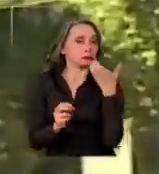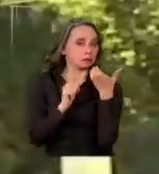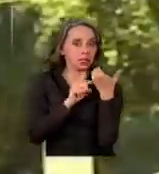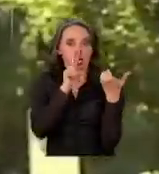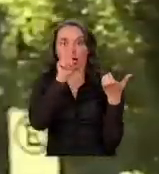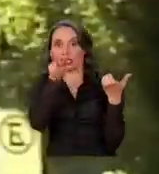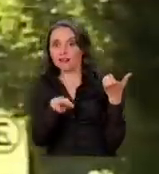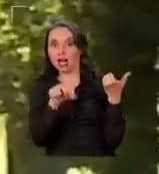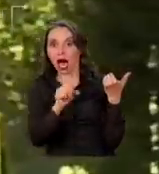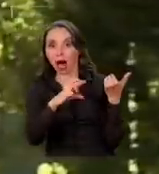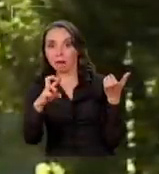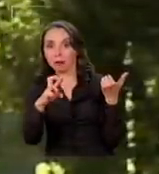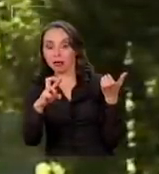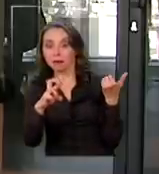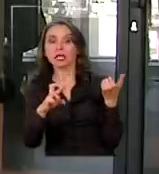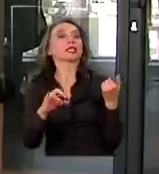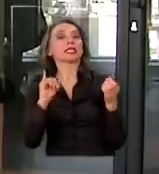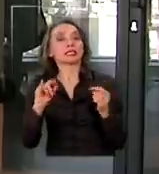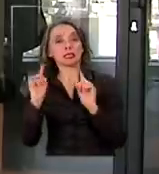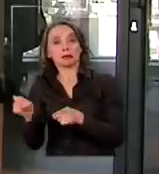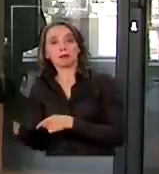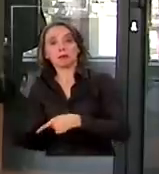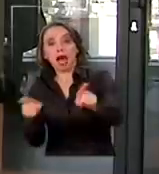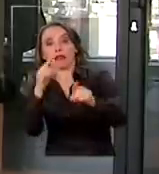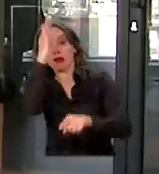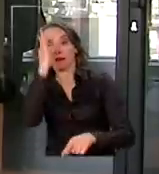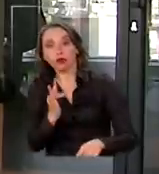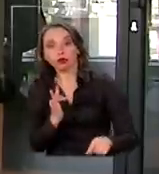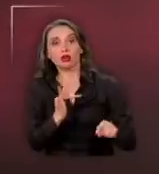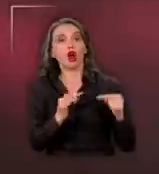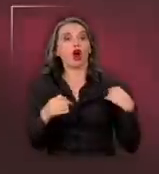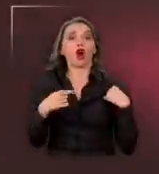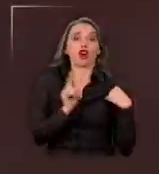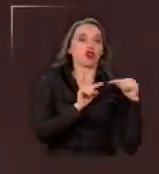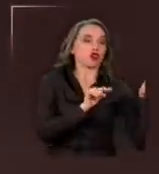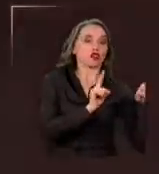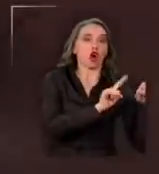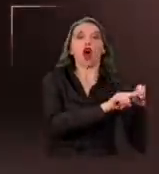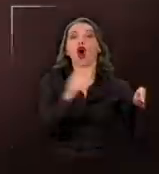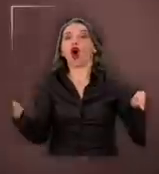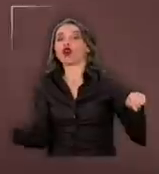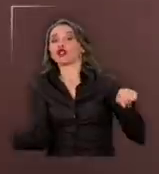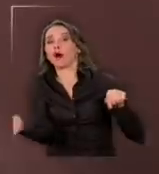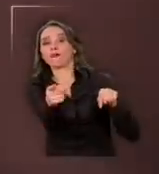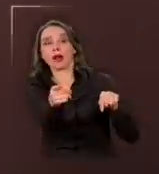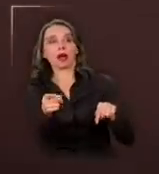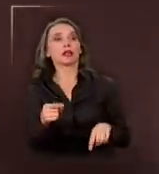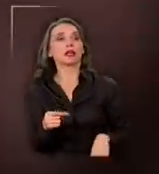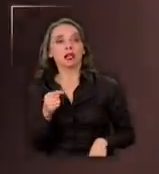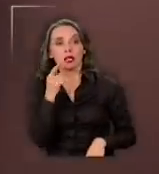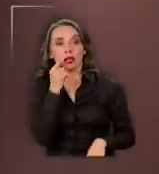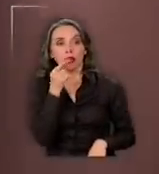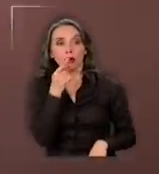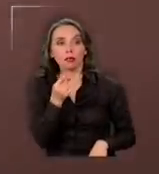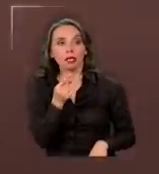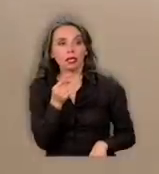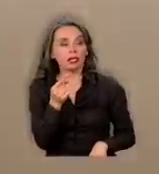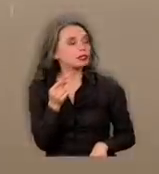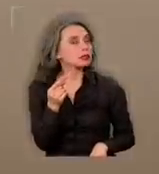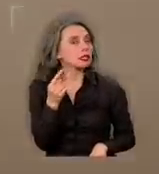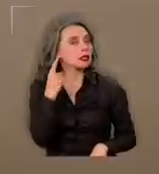la decisión si derivar recursos a eso o priorizar derivándolos a otro. Este auto estaba acá todos los días. Sí, es como de la María